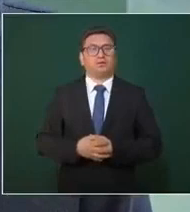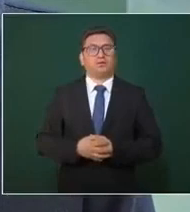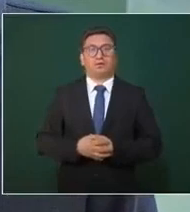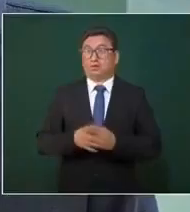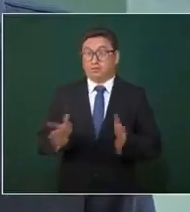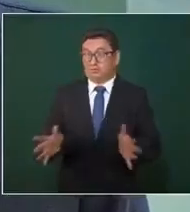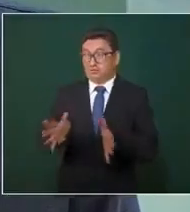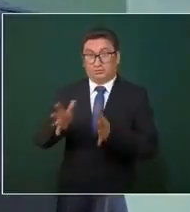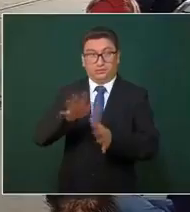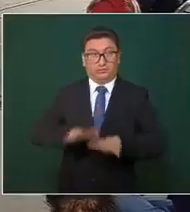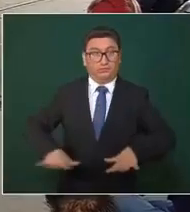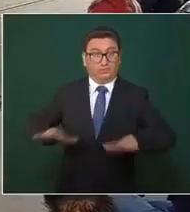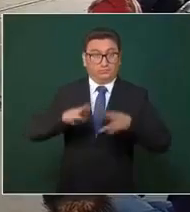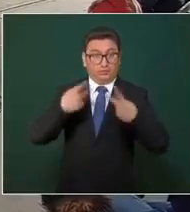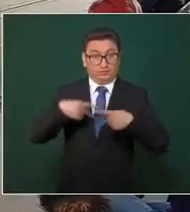Para beneficio del pueblo.